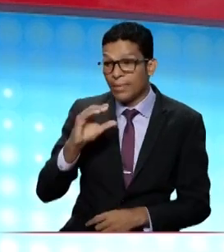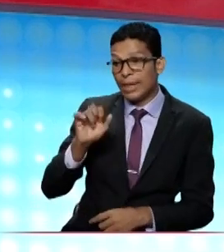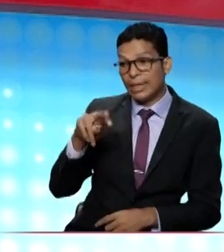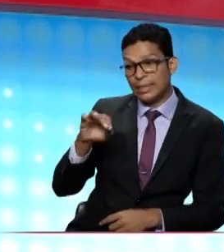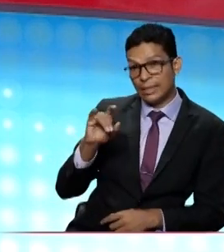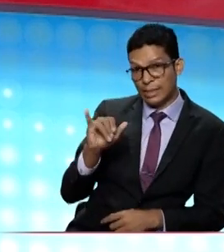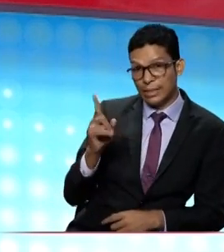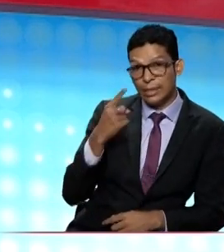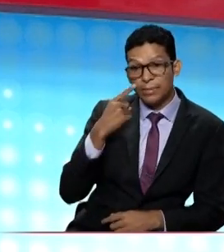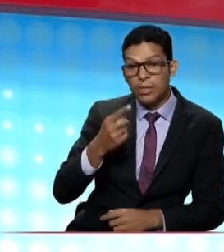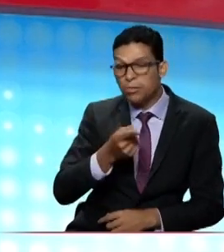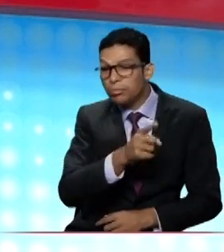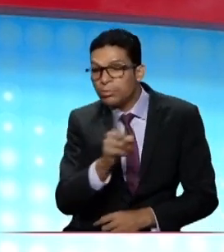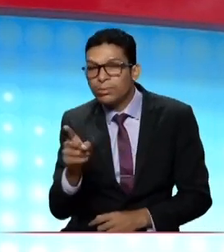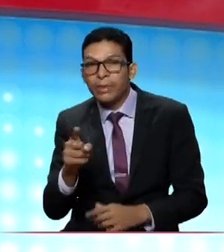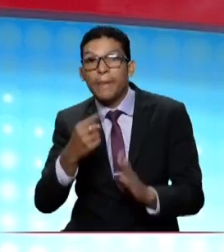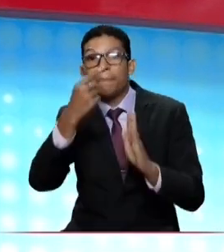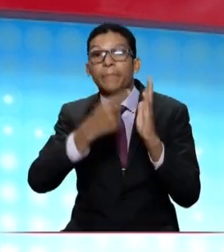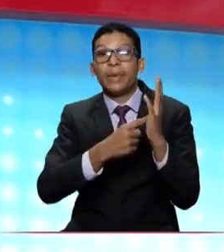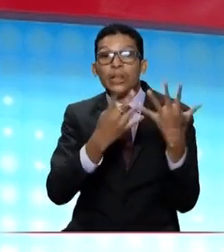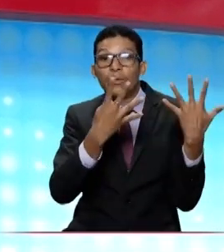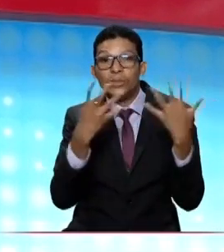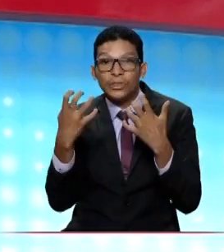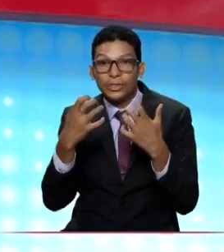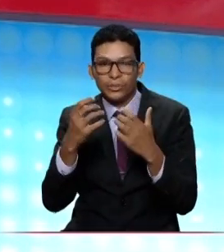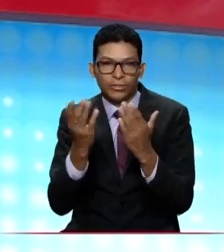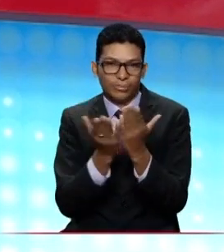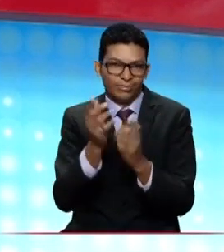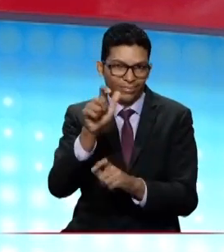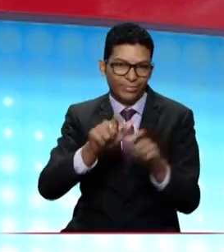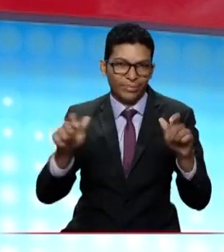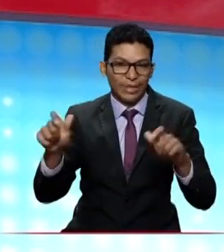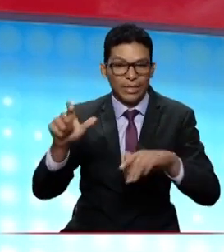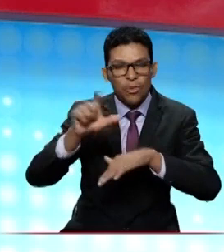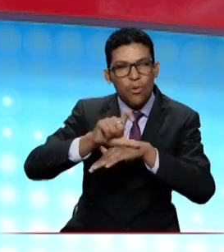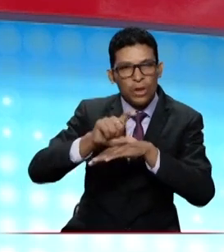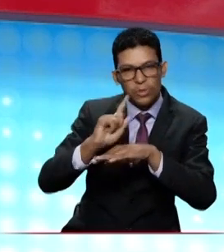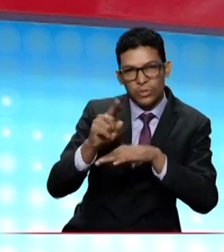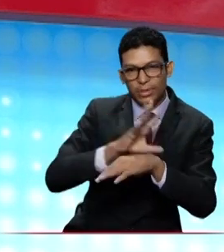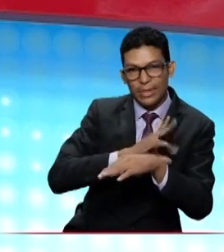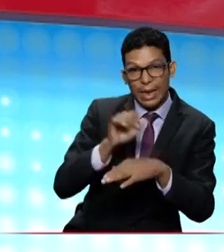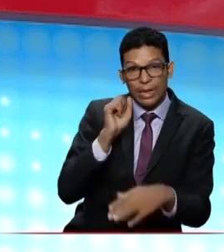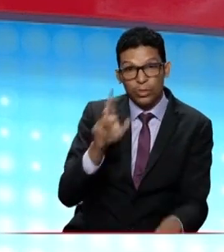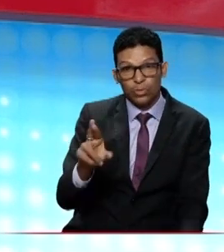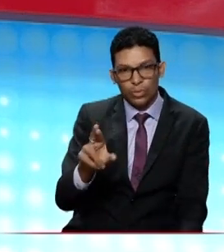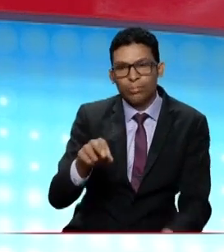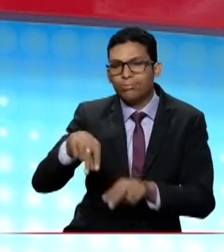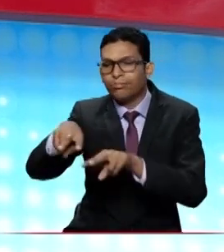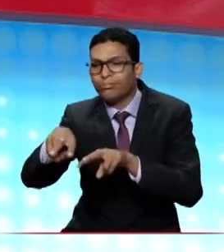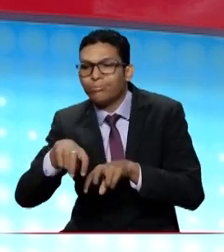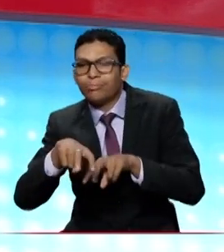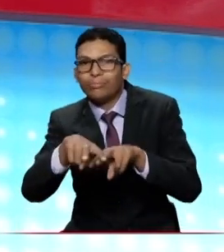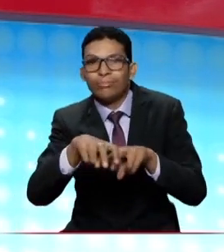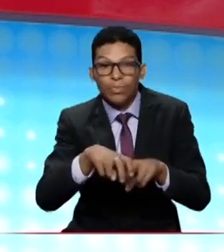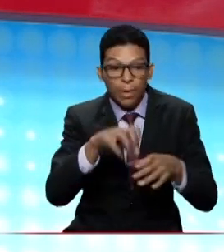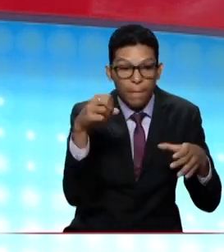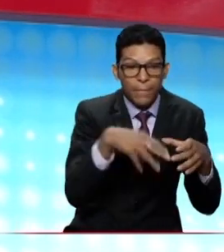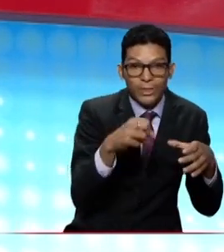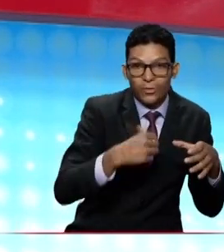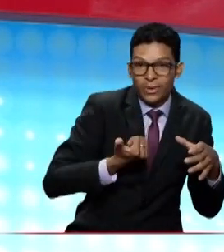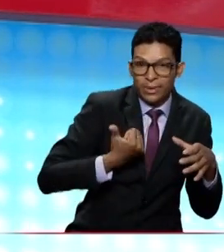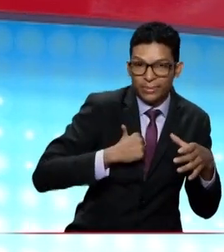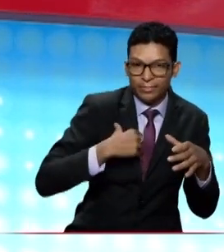Más de 1.900 alumnos de una institución educativa del sur de Cali le están apostando a la siembra y al manejo de residuos como una oportunidad para